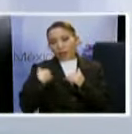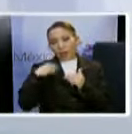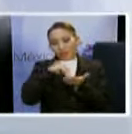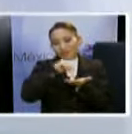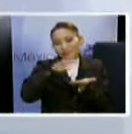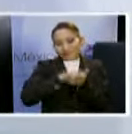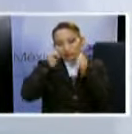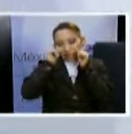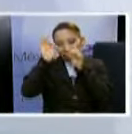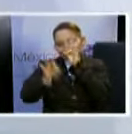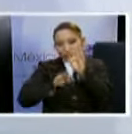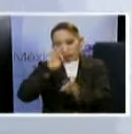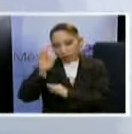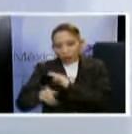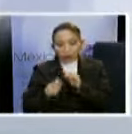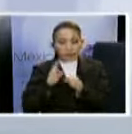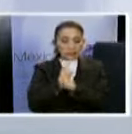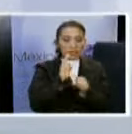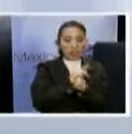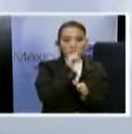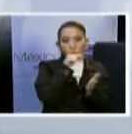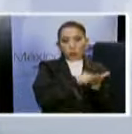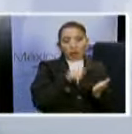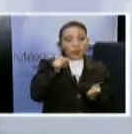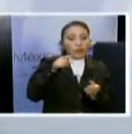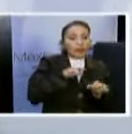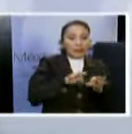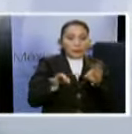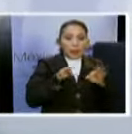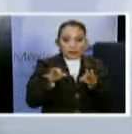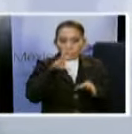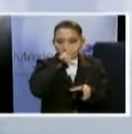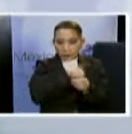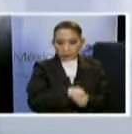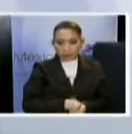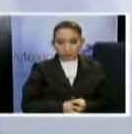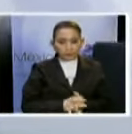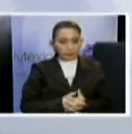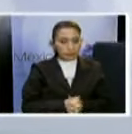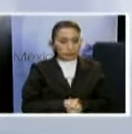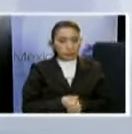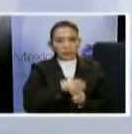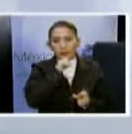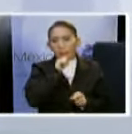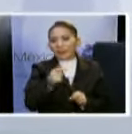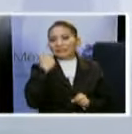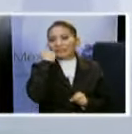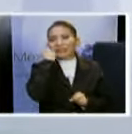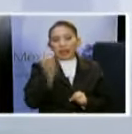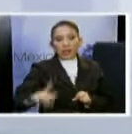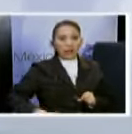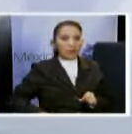ampliar el rango de atención y la supervisión de los lugares de trabajo en su totalidad. Además, se percibe que el